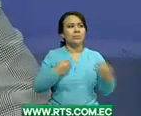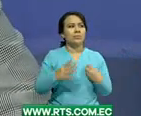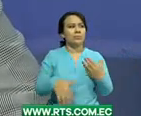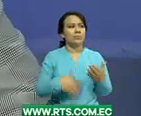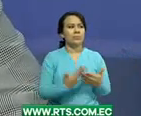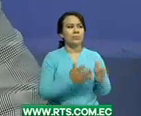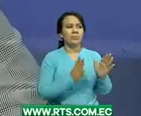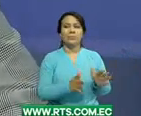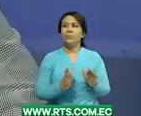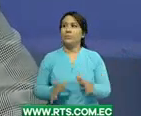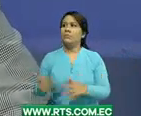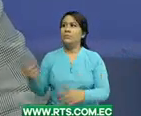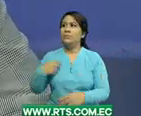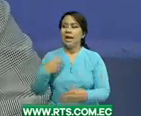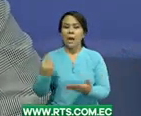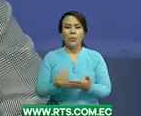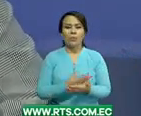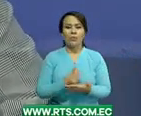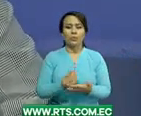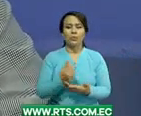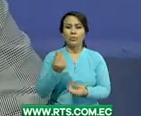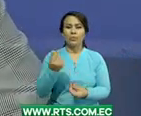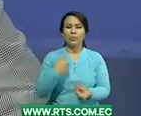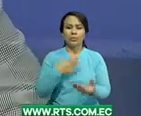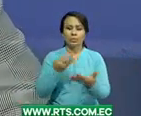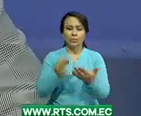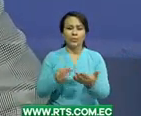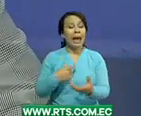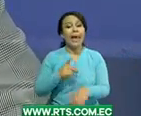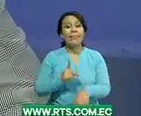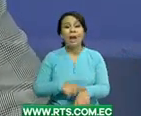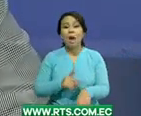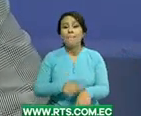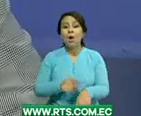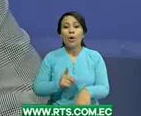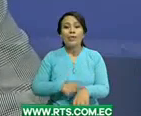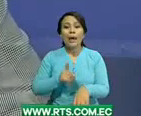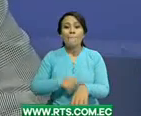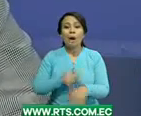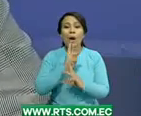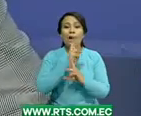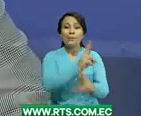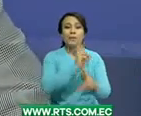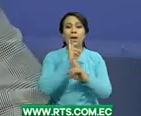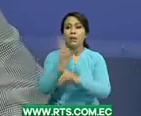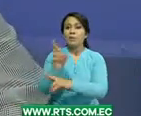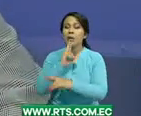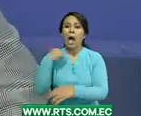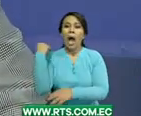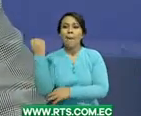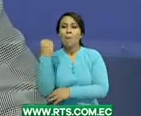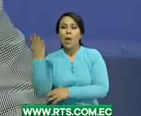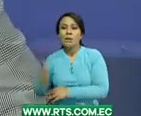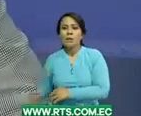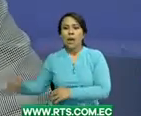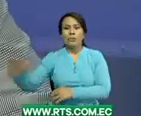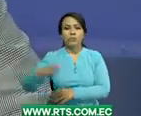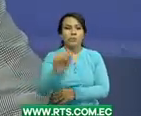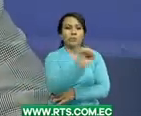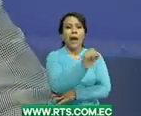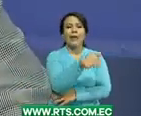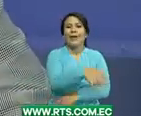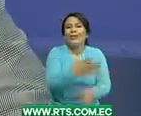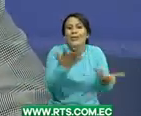una pérdida de recursos valiosos que a veces tenemos que optimizarlos, sino es el tiempo en las respuestas, porque a lo mejor una ambulancia o un patrullero que está en un